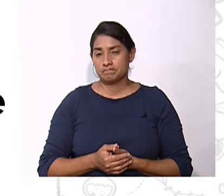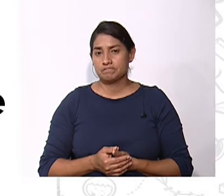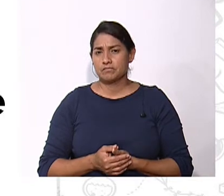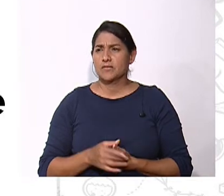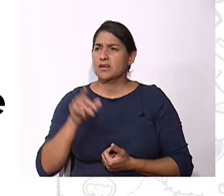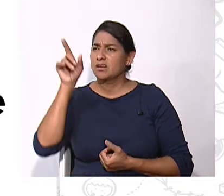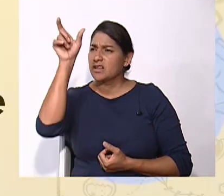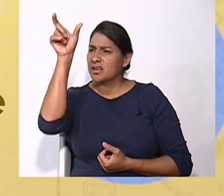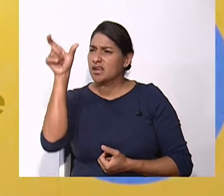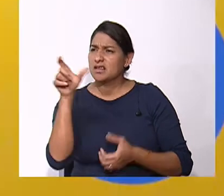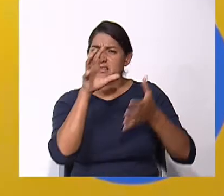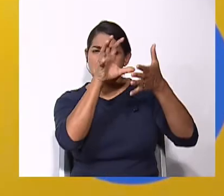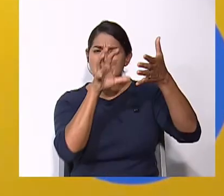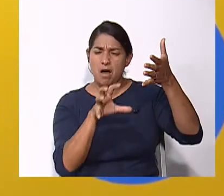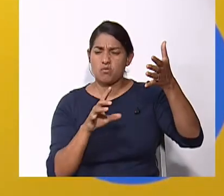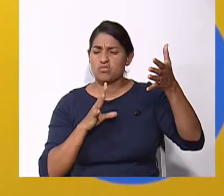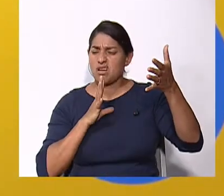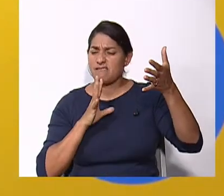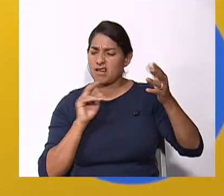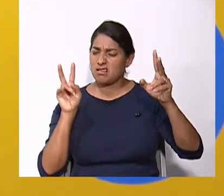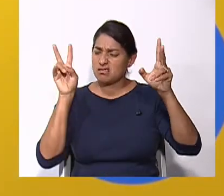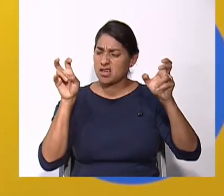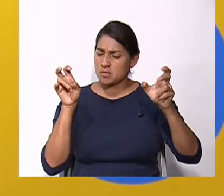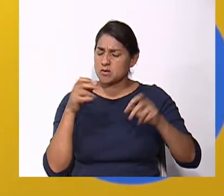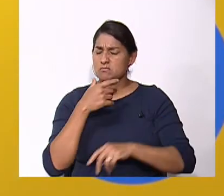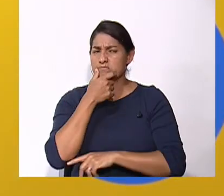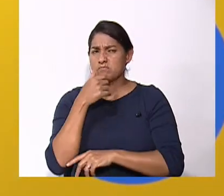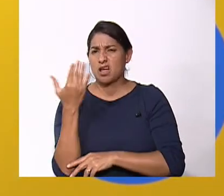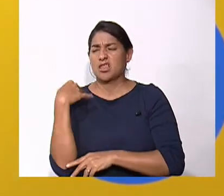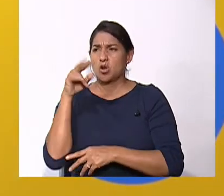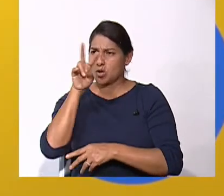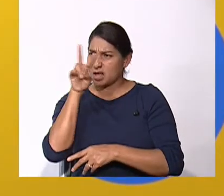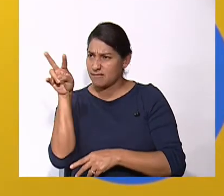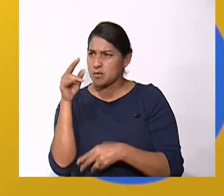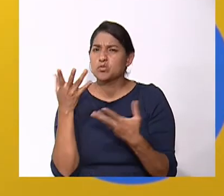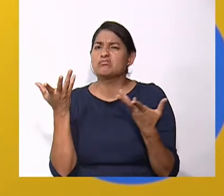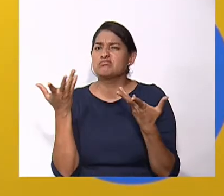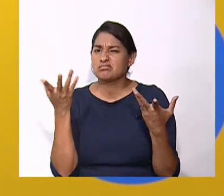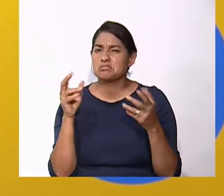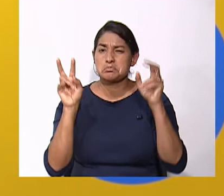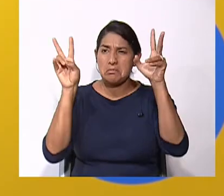¿De qué hablaba el texto? ¿De qué hablaba el texto anterior?